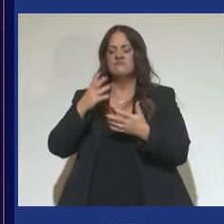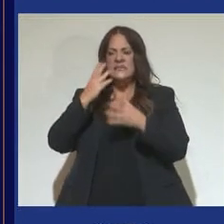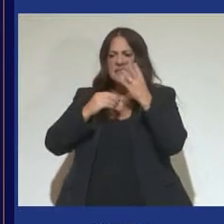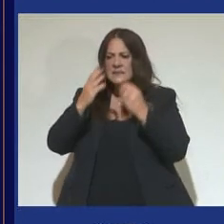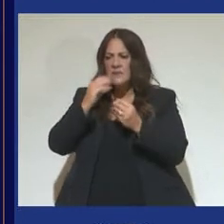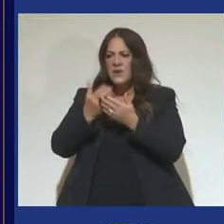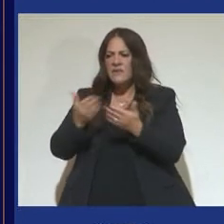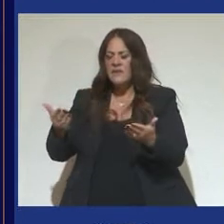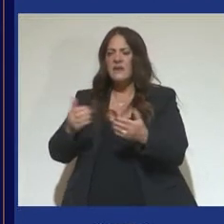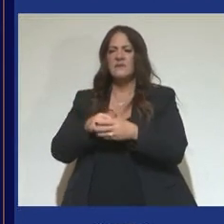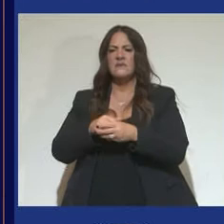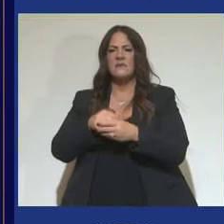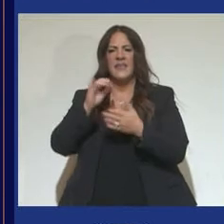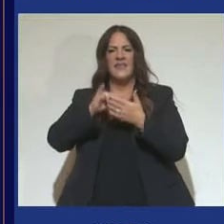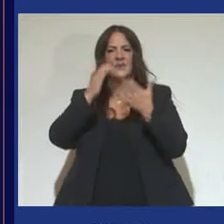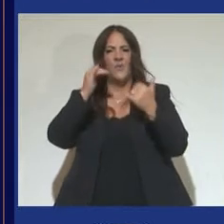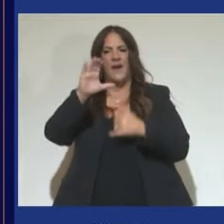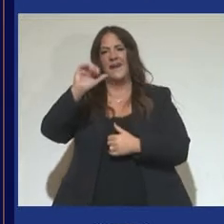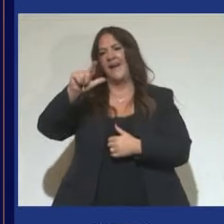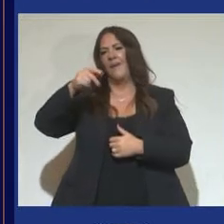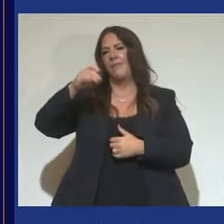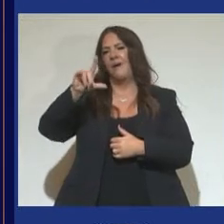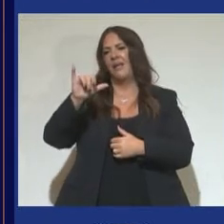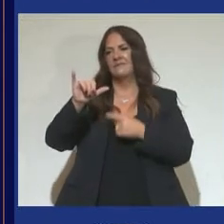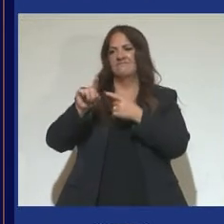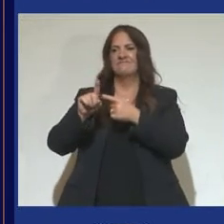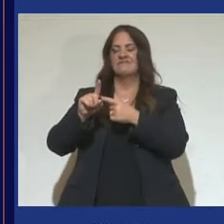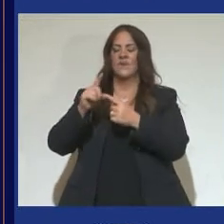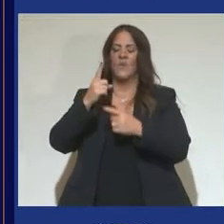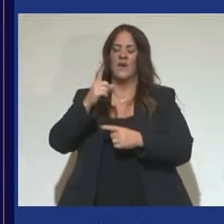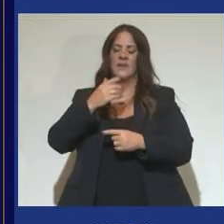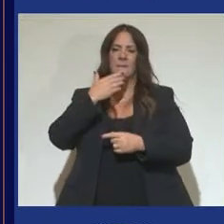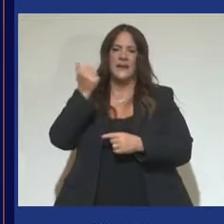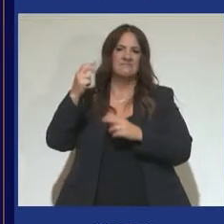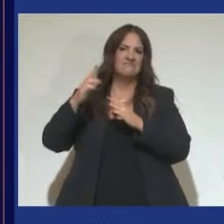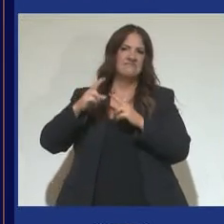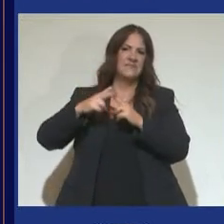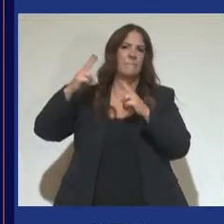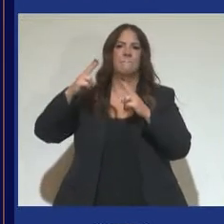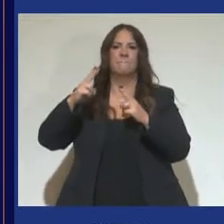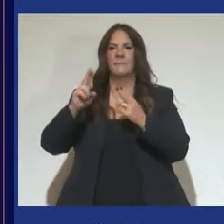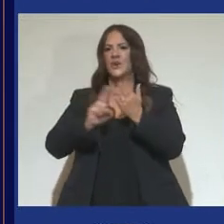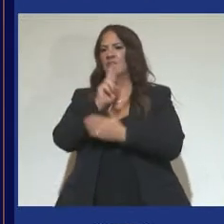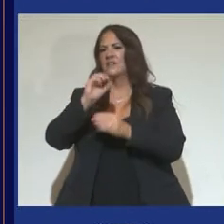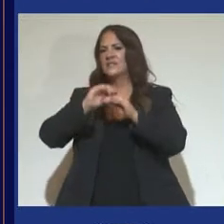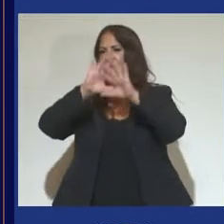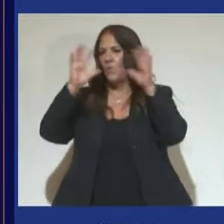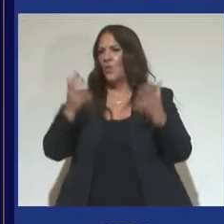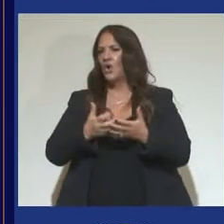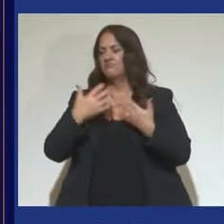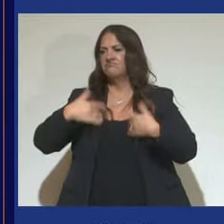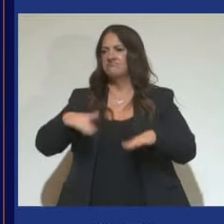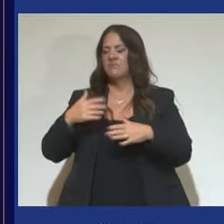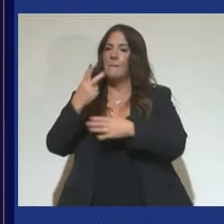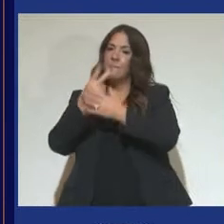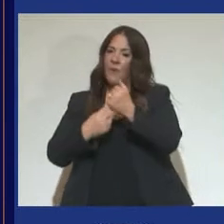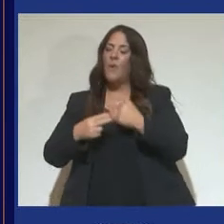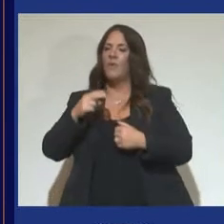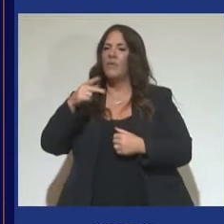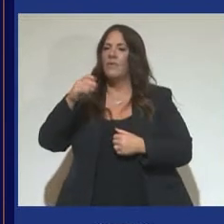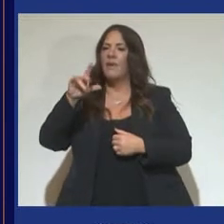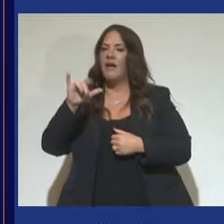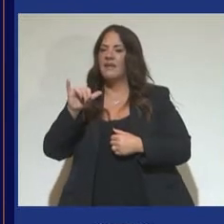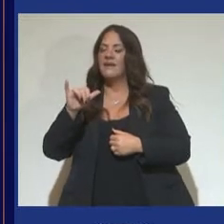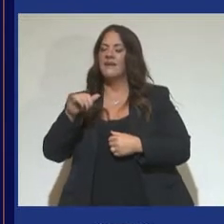entrenamiento como pasantías por eso es que las universidades politécnicas en california las dos que